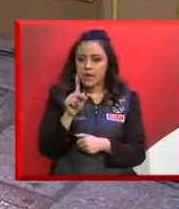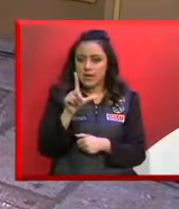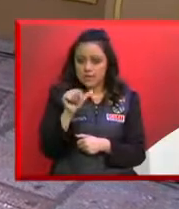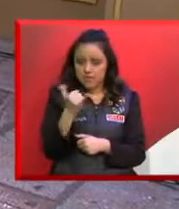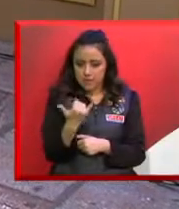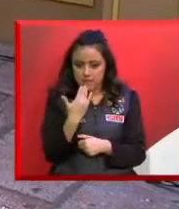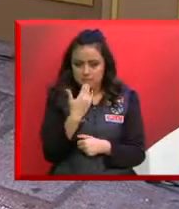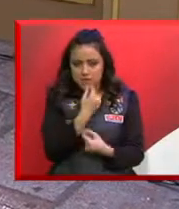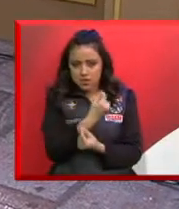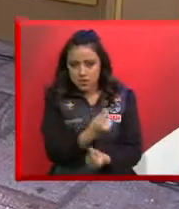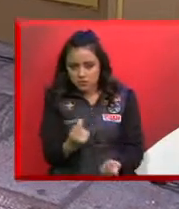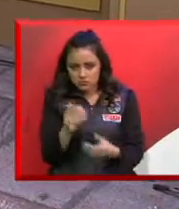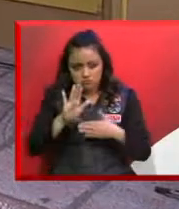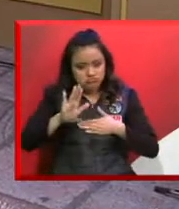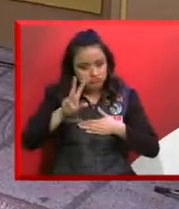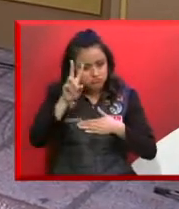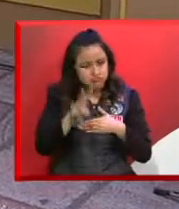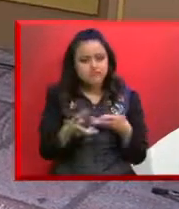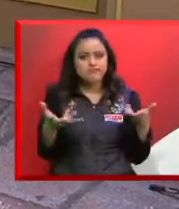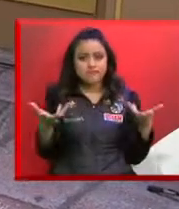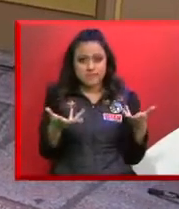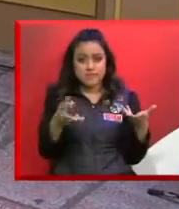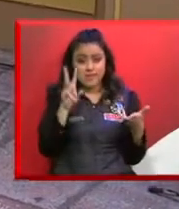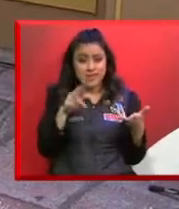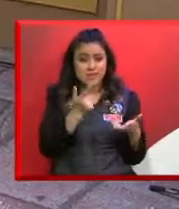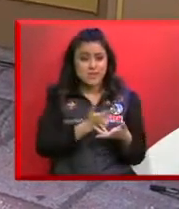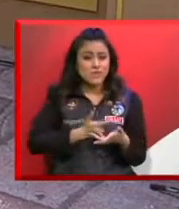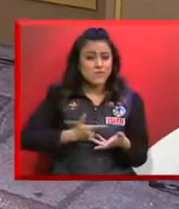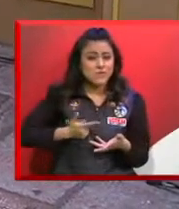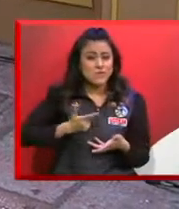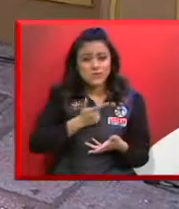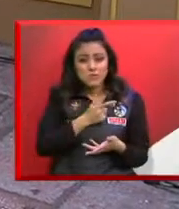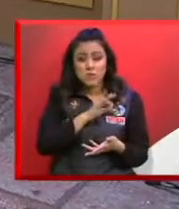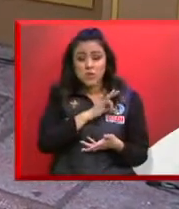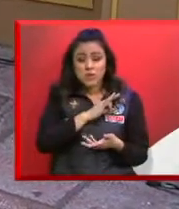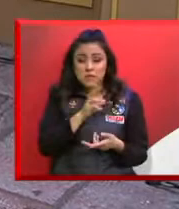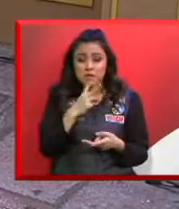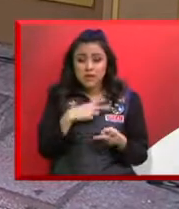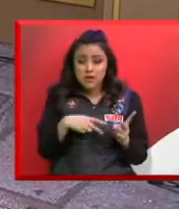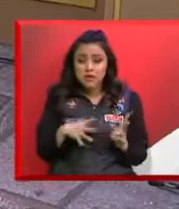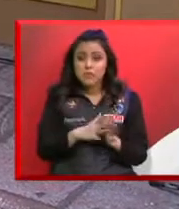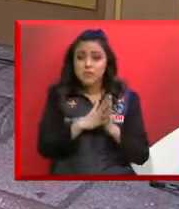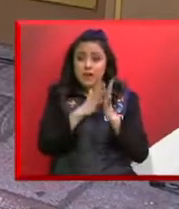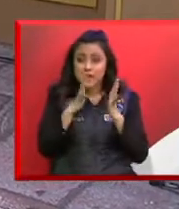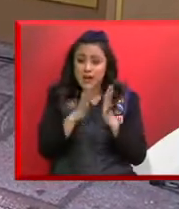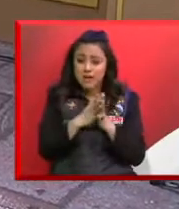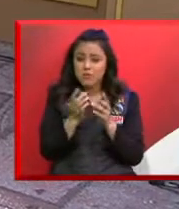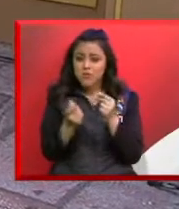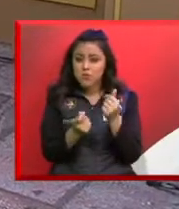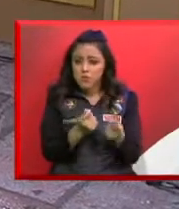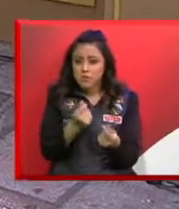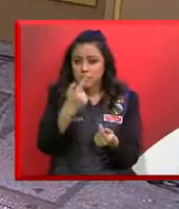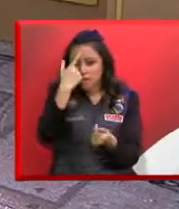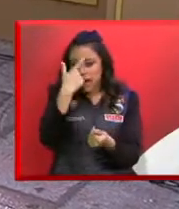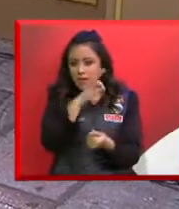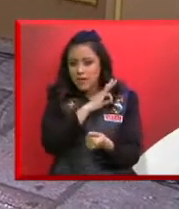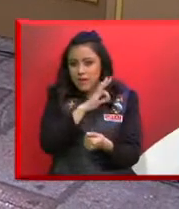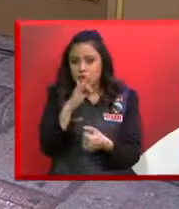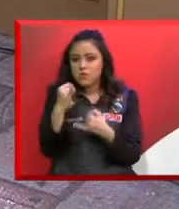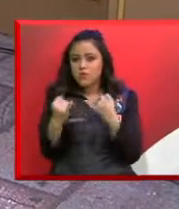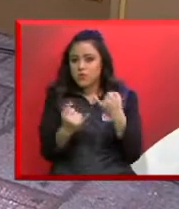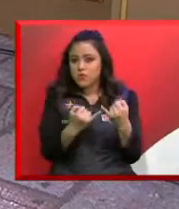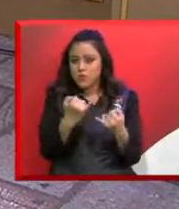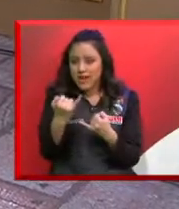comprometida con la niñez de México y nos complace muchísimo haber podido cooperar con un granito de arena para hacerles llegar estos